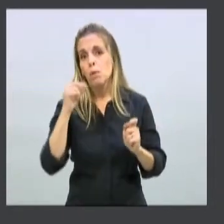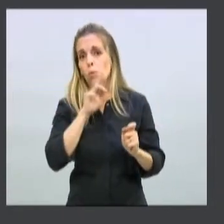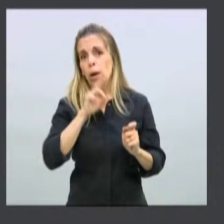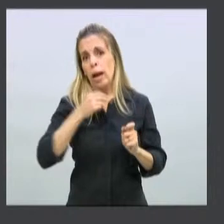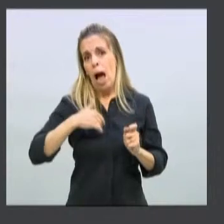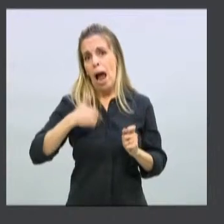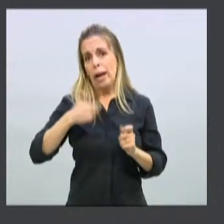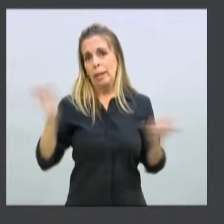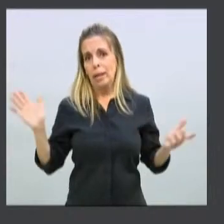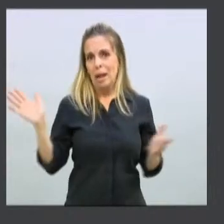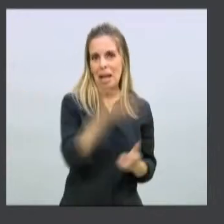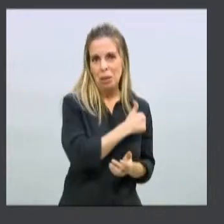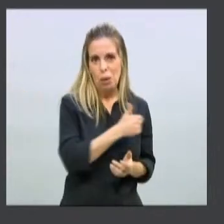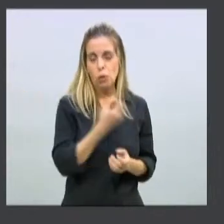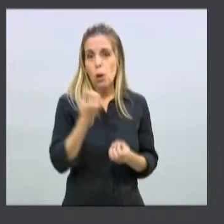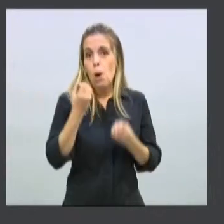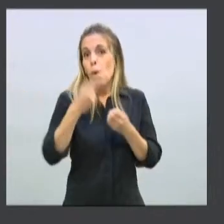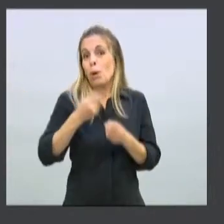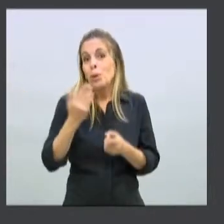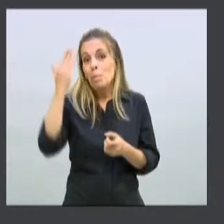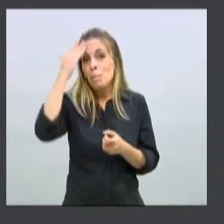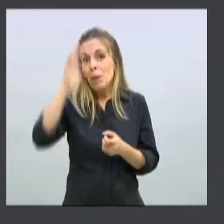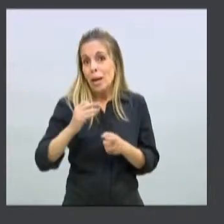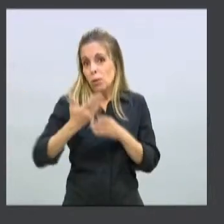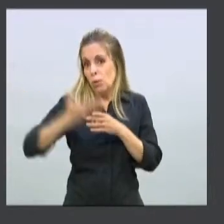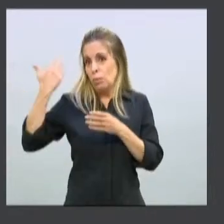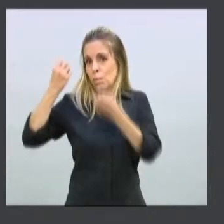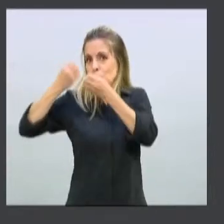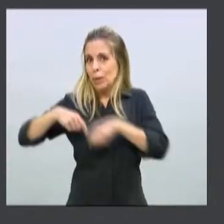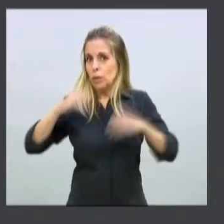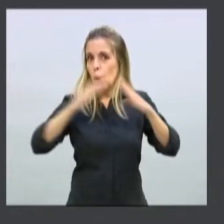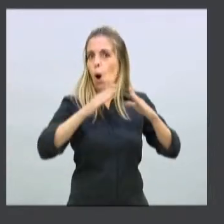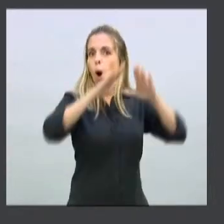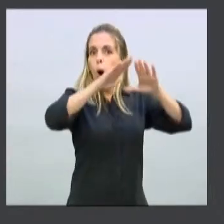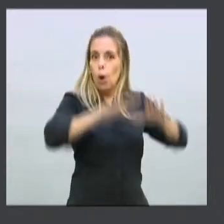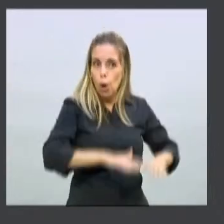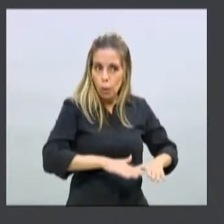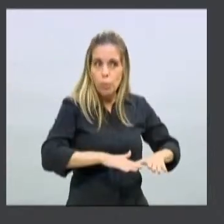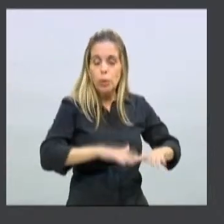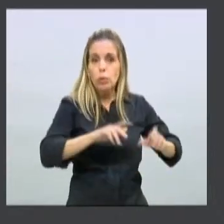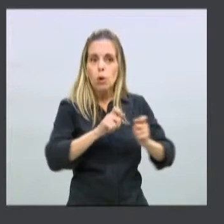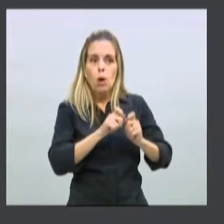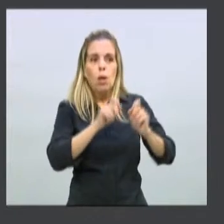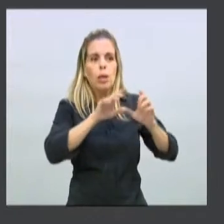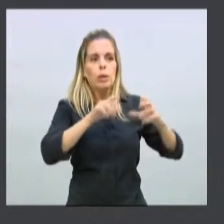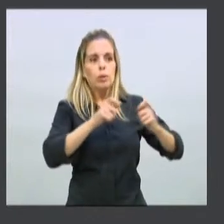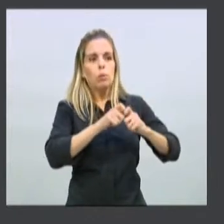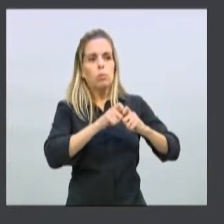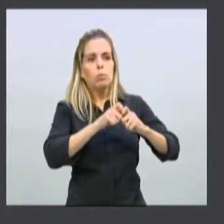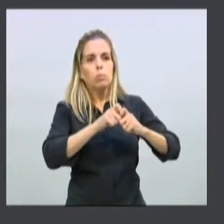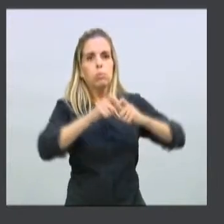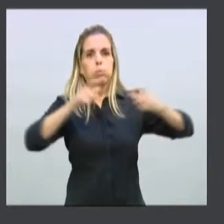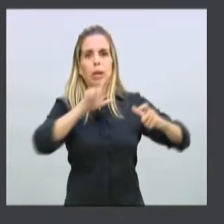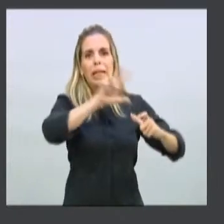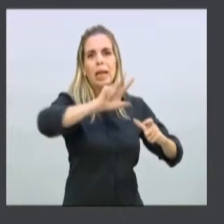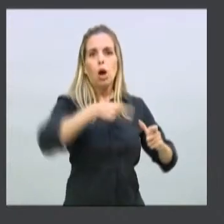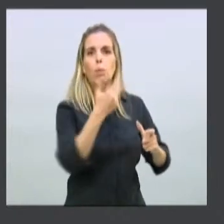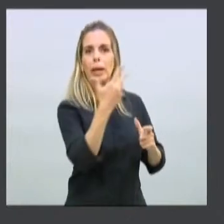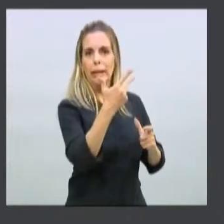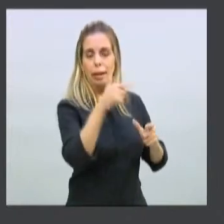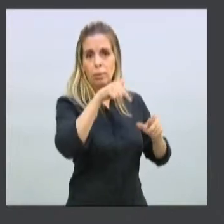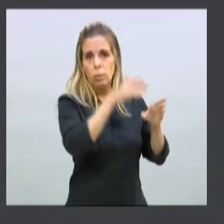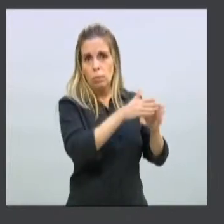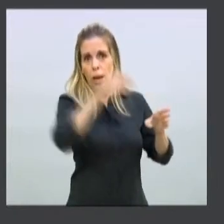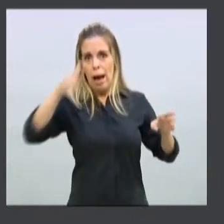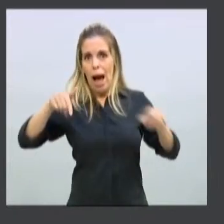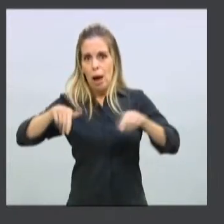Cuando empezó la cuarentena, la duplicación de casos era de 3.3. Hoy hemos llegado en promedio del país